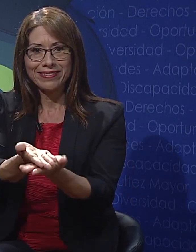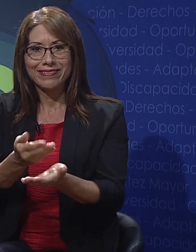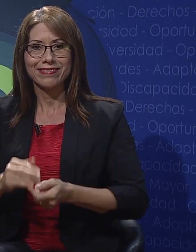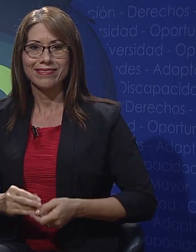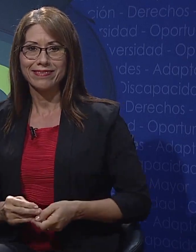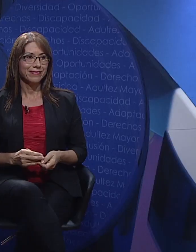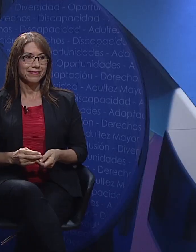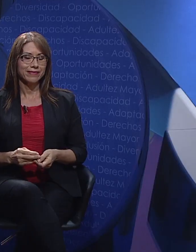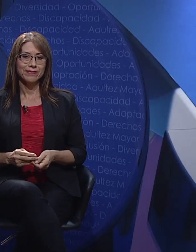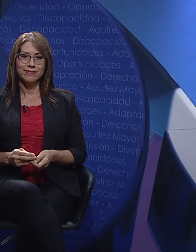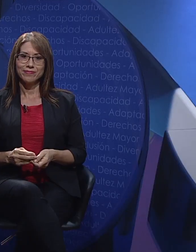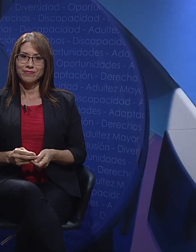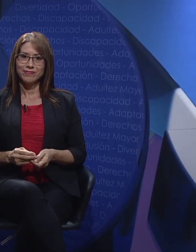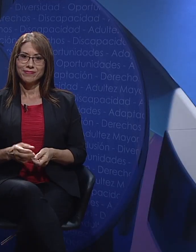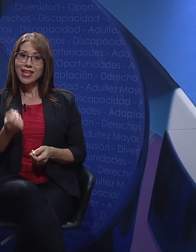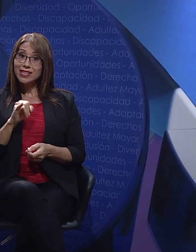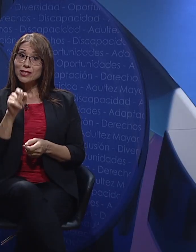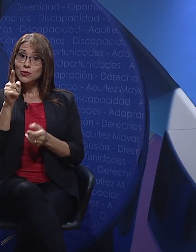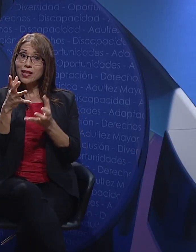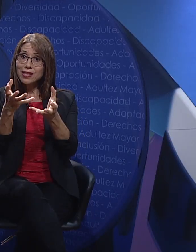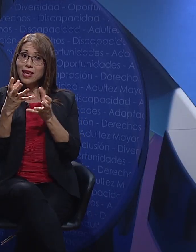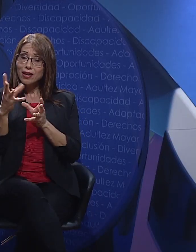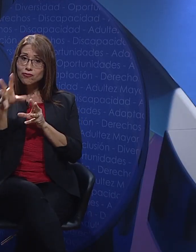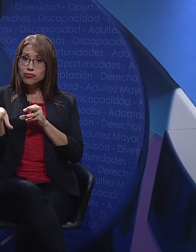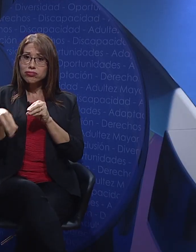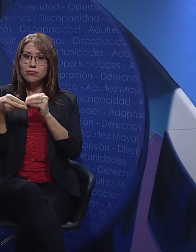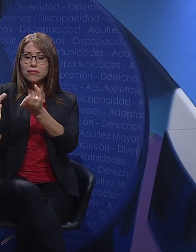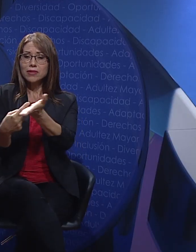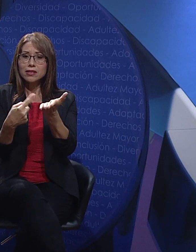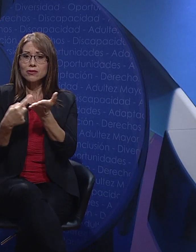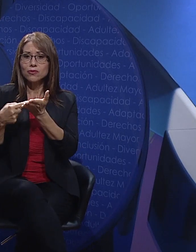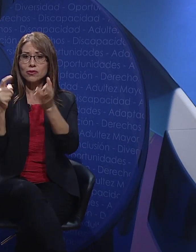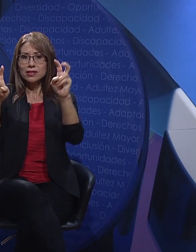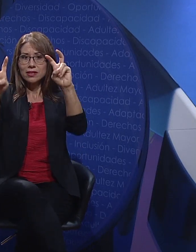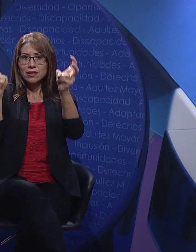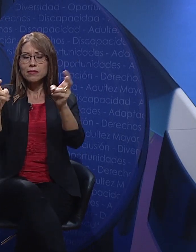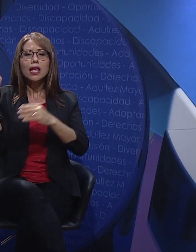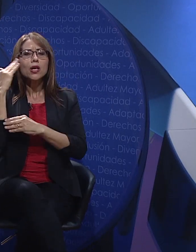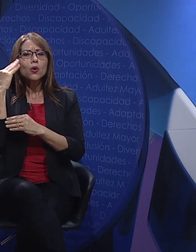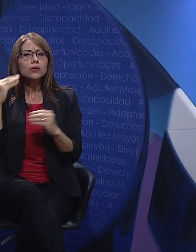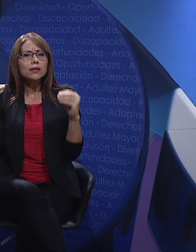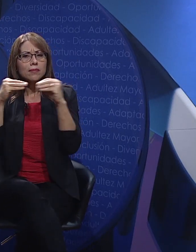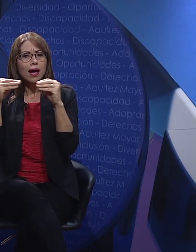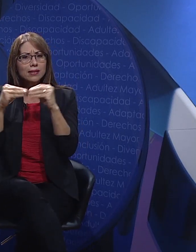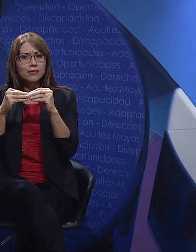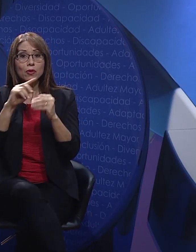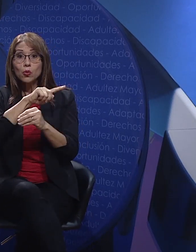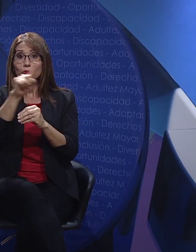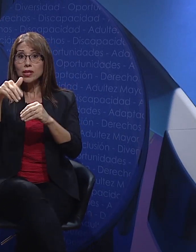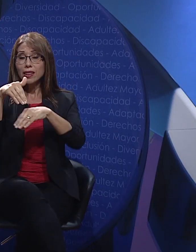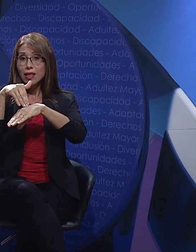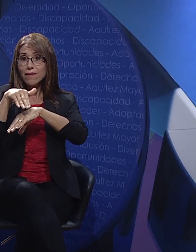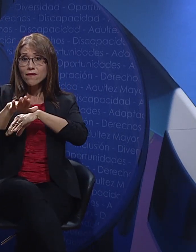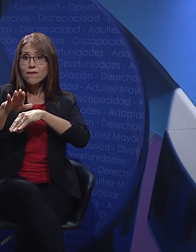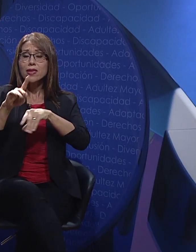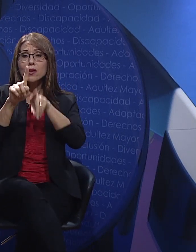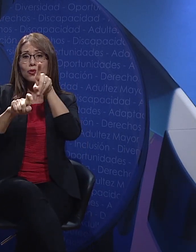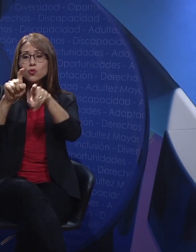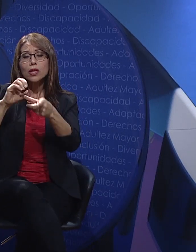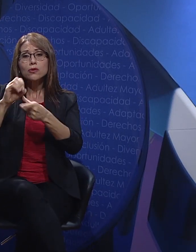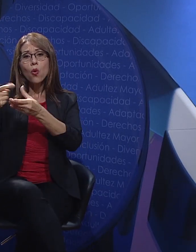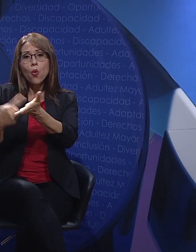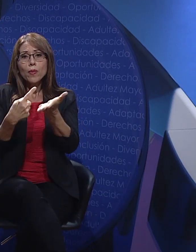aportar. Si usted quiere sumarse a la discusión de este tema y conocer más, háganos llegar sus consultas